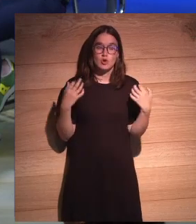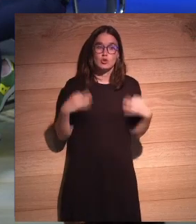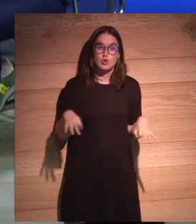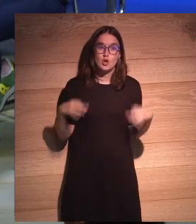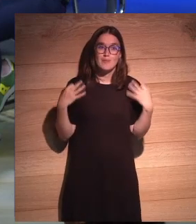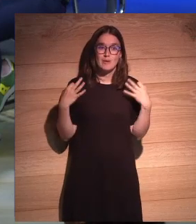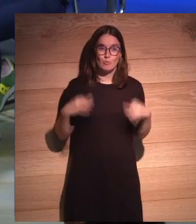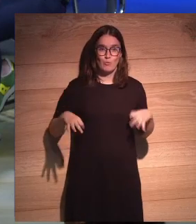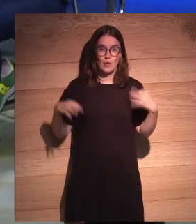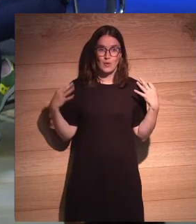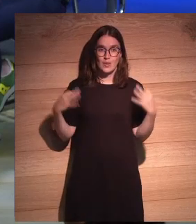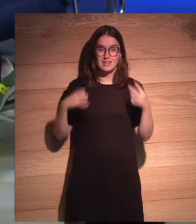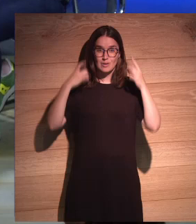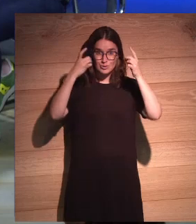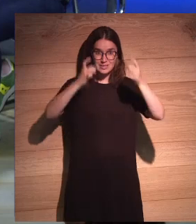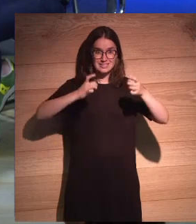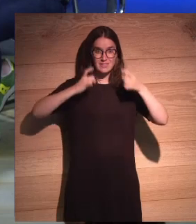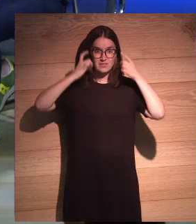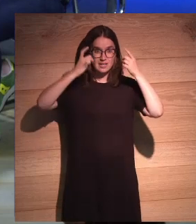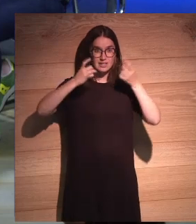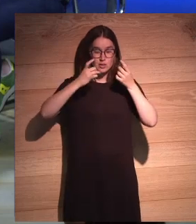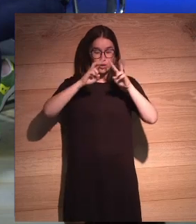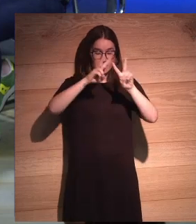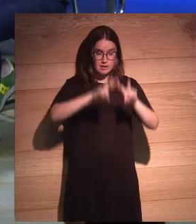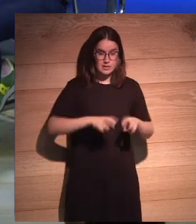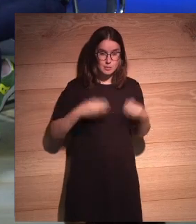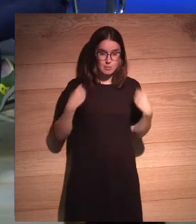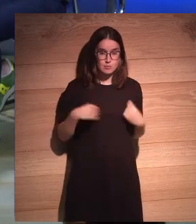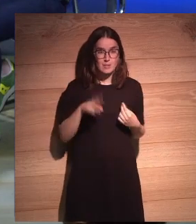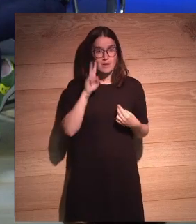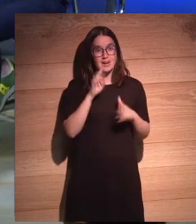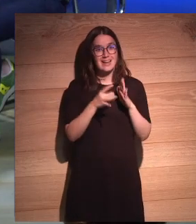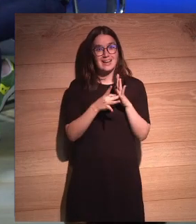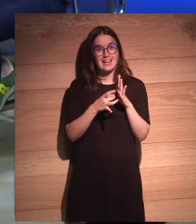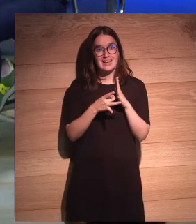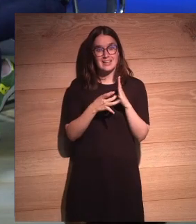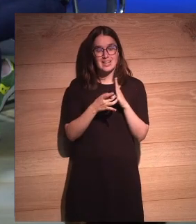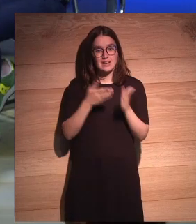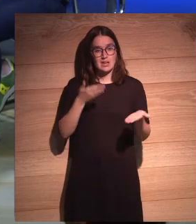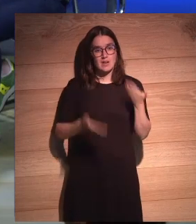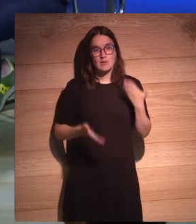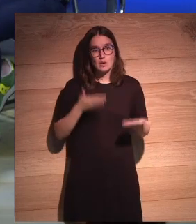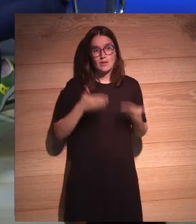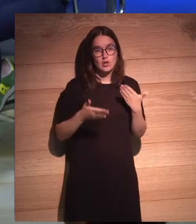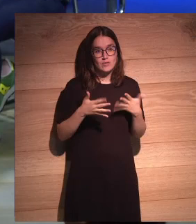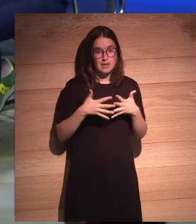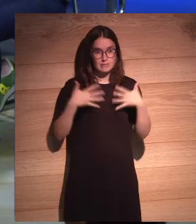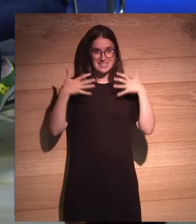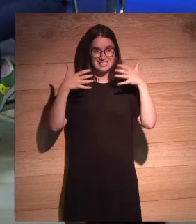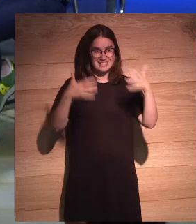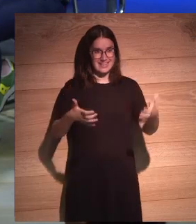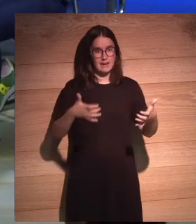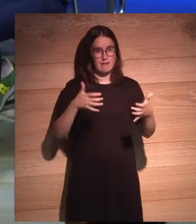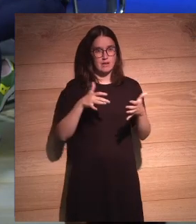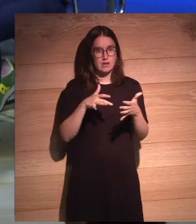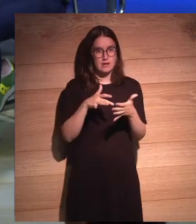normalmente estamos intentando que ese tipo de análisis, para ver la calidad, la evaluación, la calidad de aprendizaje, se